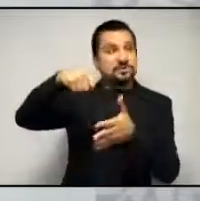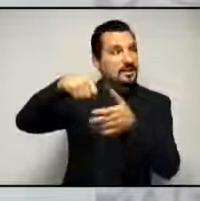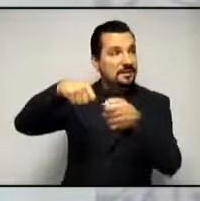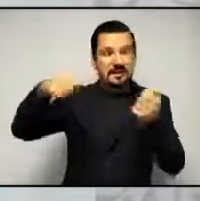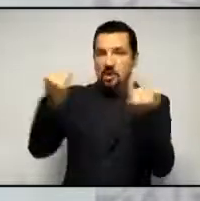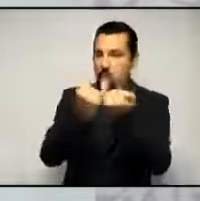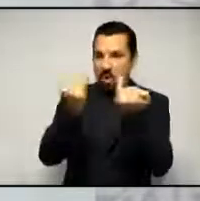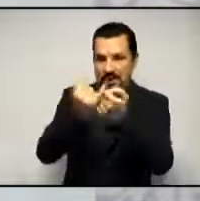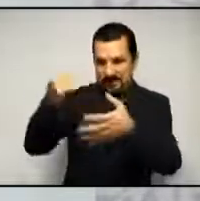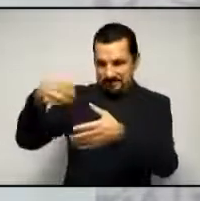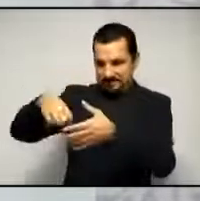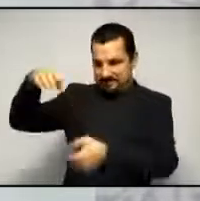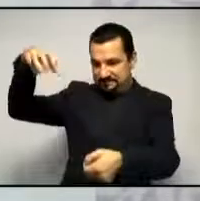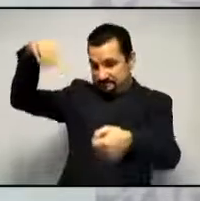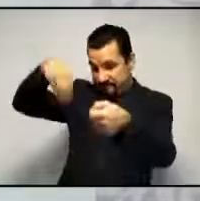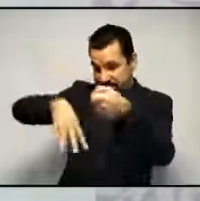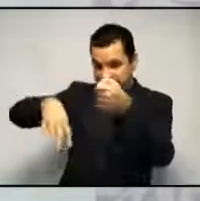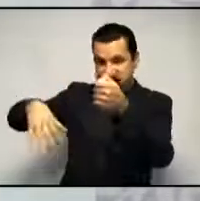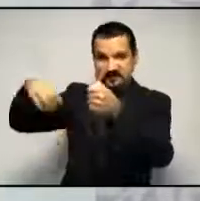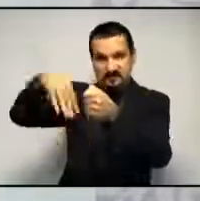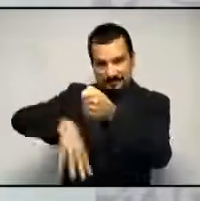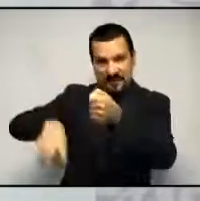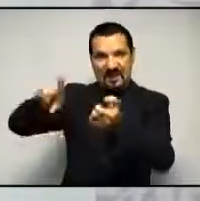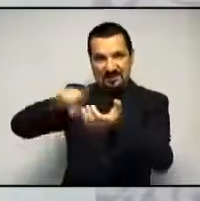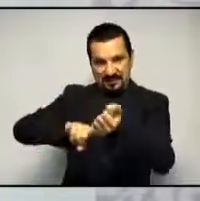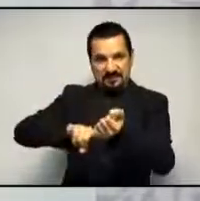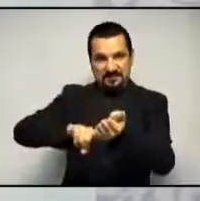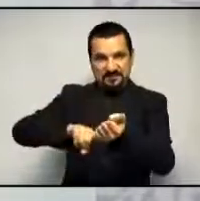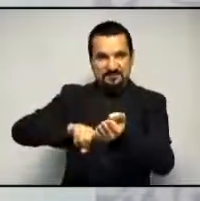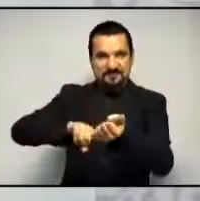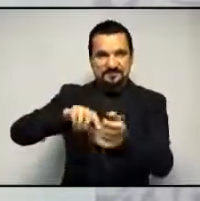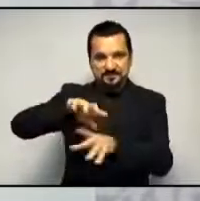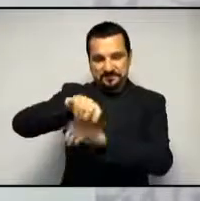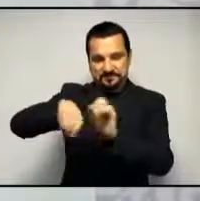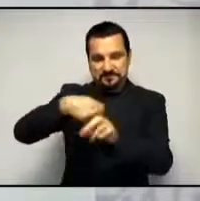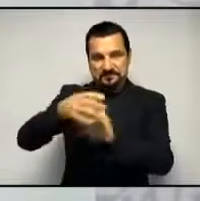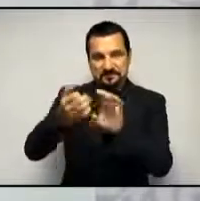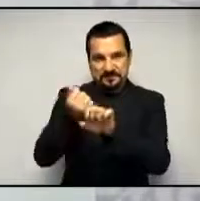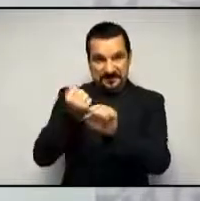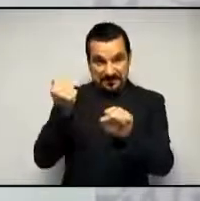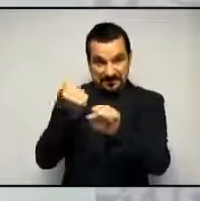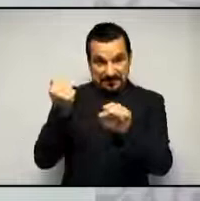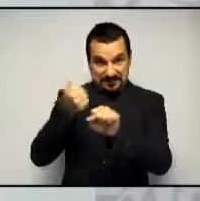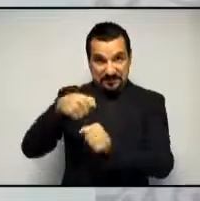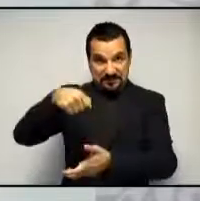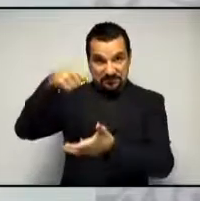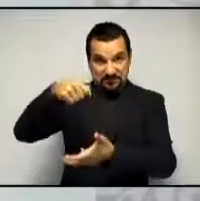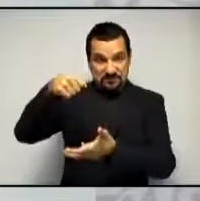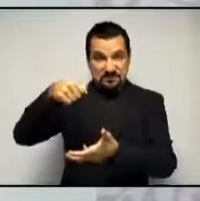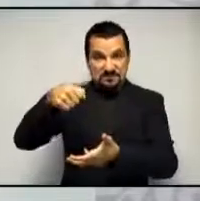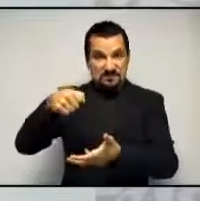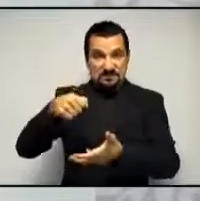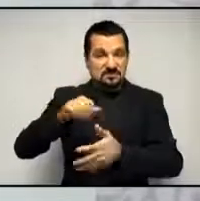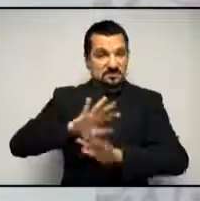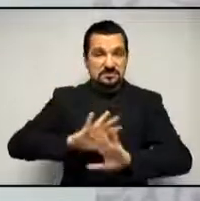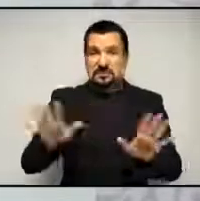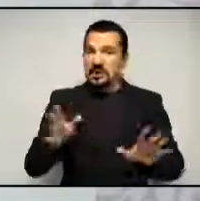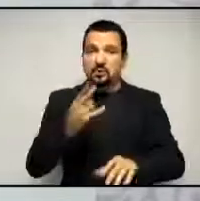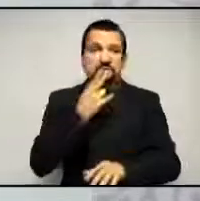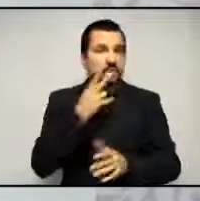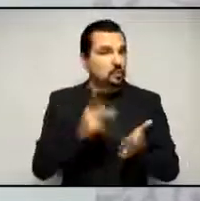manera y lo vas a cerrar tú tu bolsa y ya no lo vuelves a